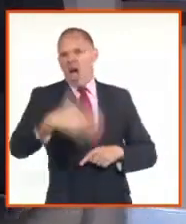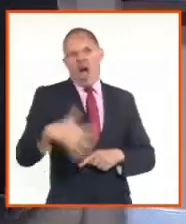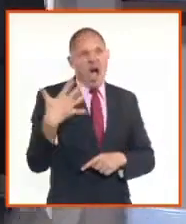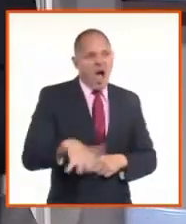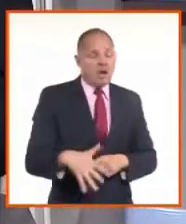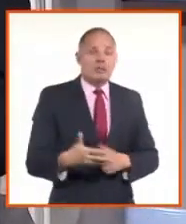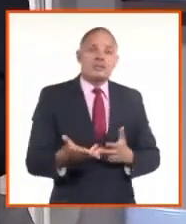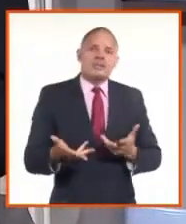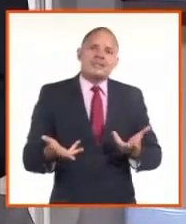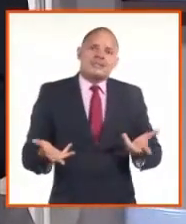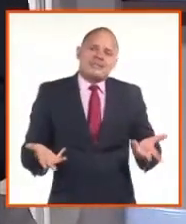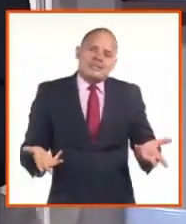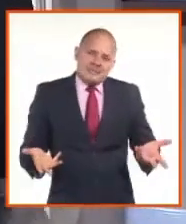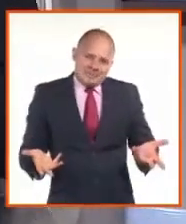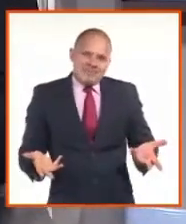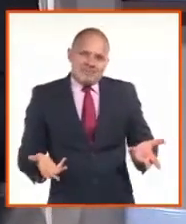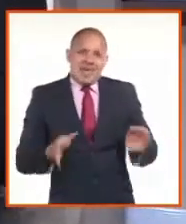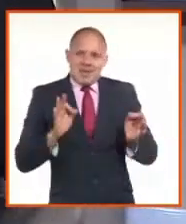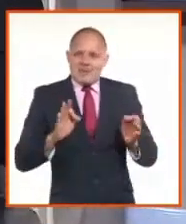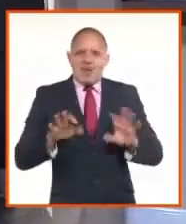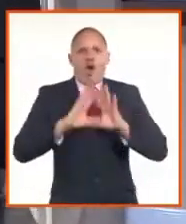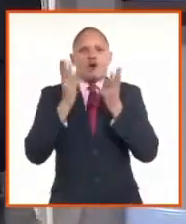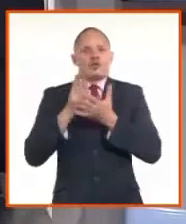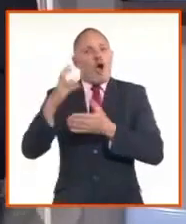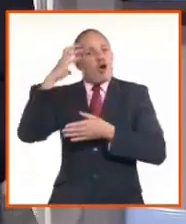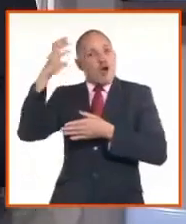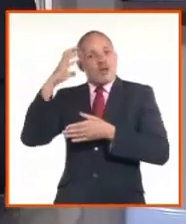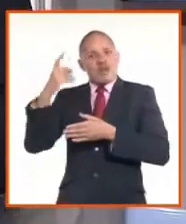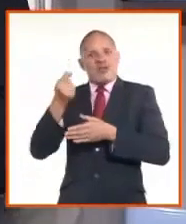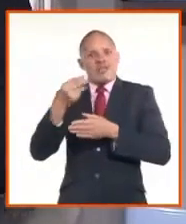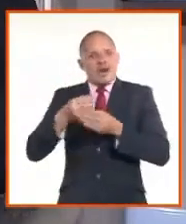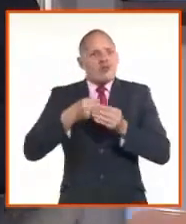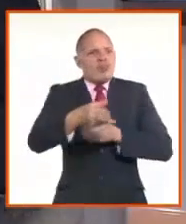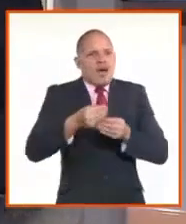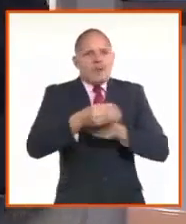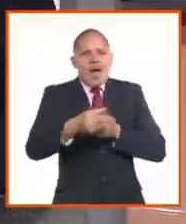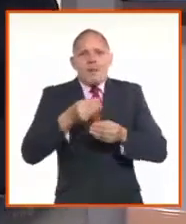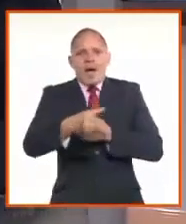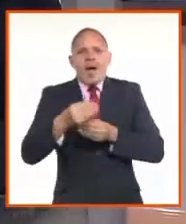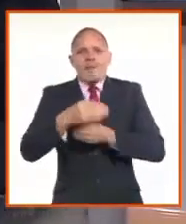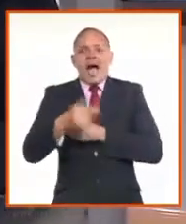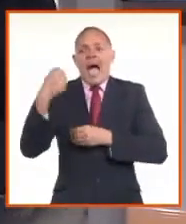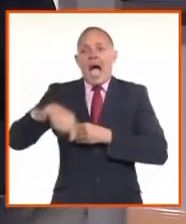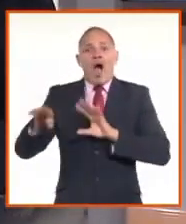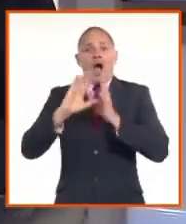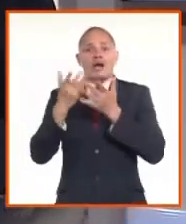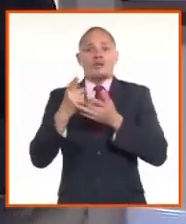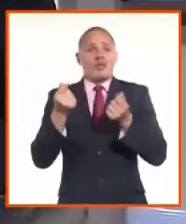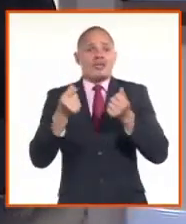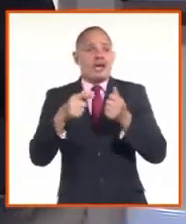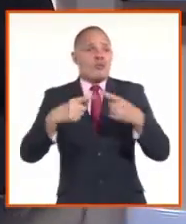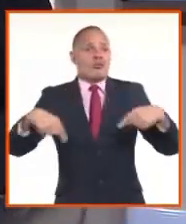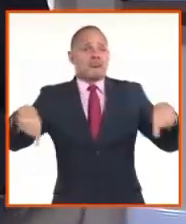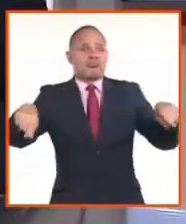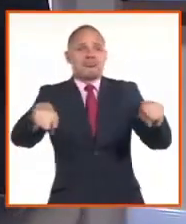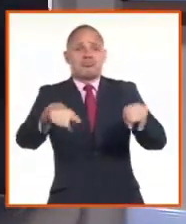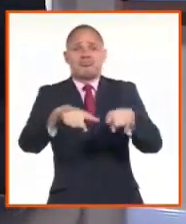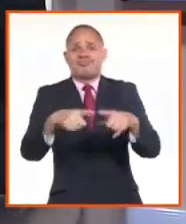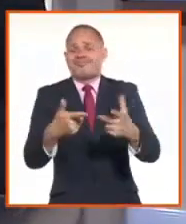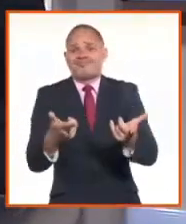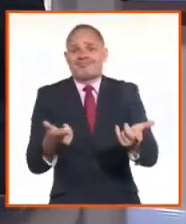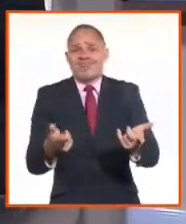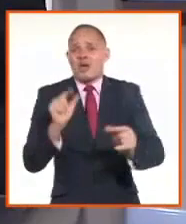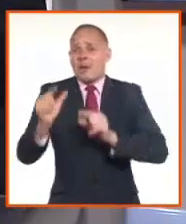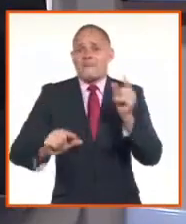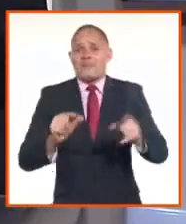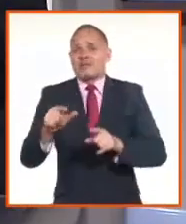no creces el nivel de oferta y por supuesto el ajuste lo hace después esta demanda las empresas entonces pero bueno siempre decimos todo